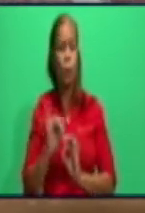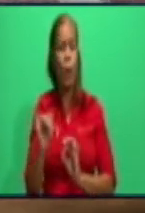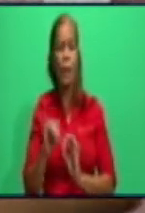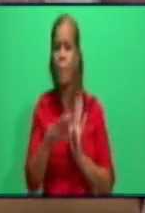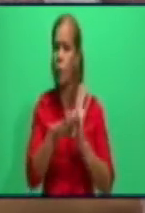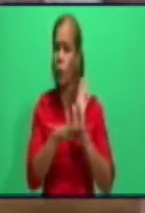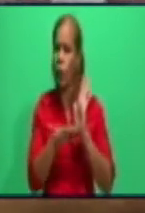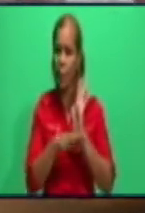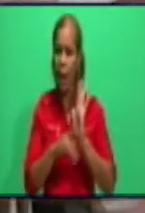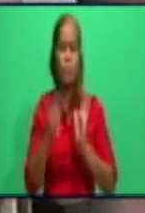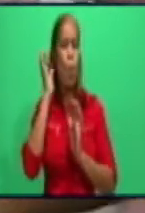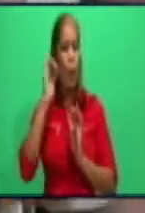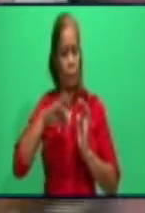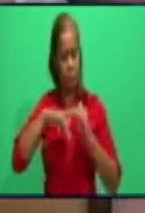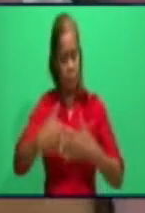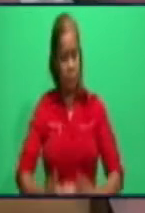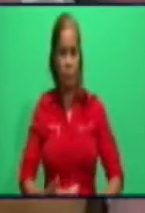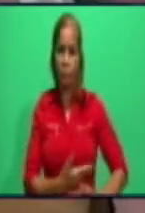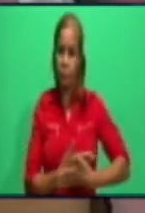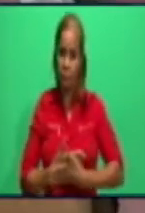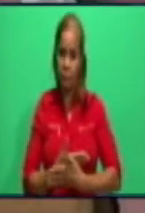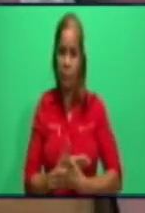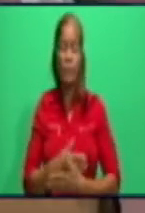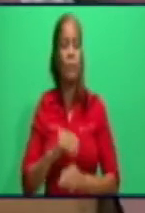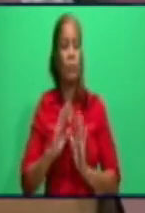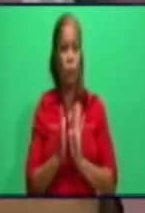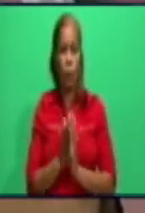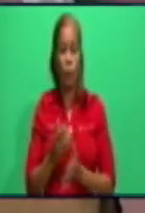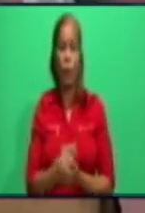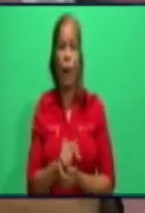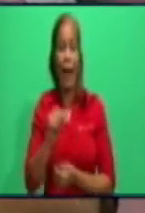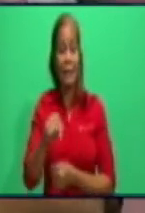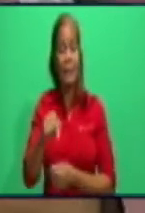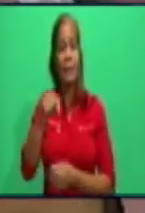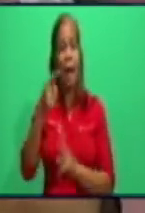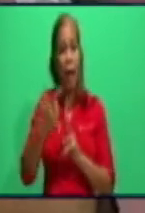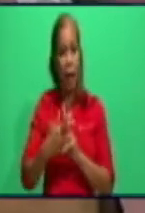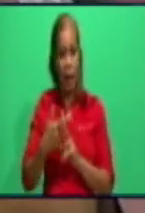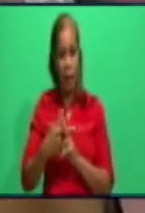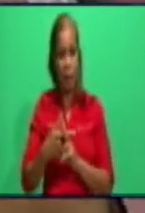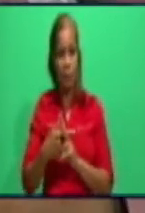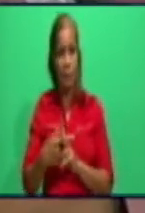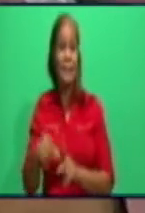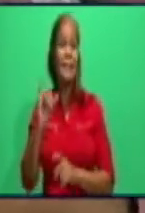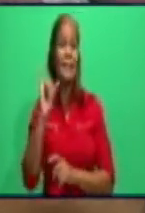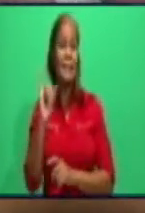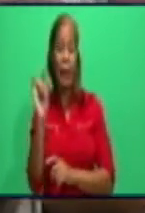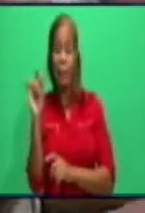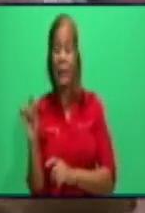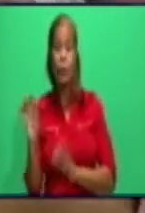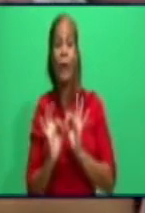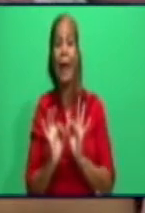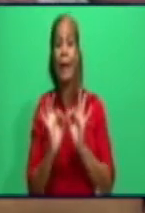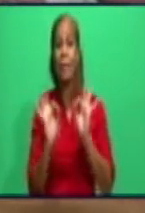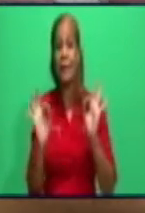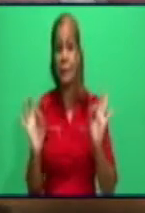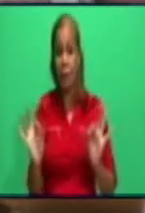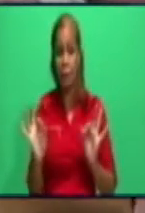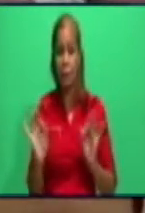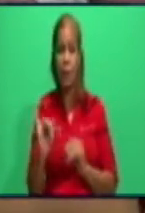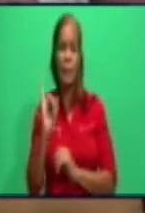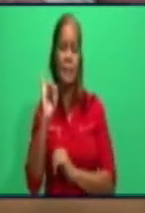pero además el seguimiento obstétrico. Allí hay de forma permanente 6 especialistas, 6 enfermeros,